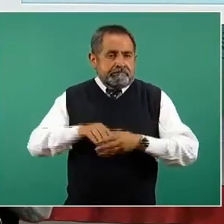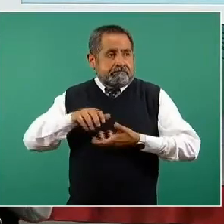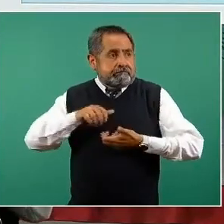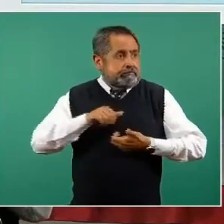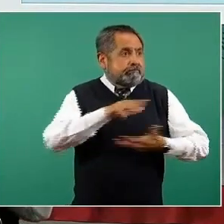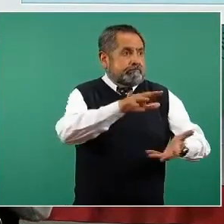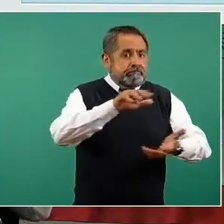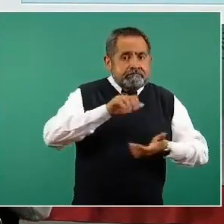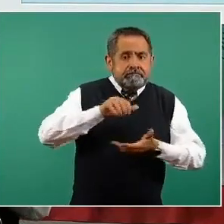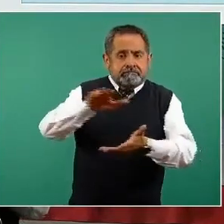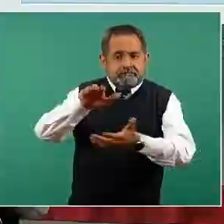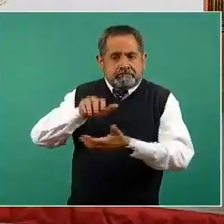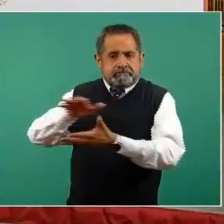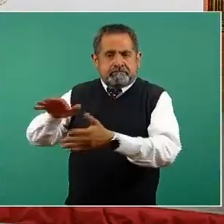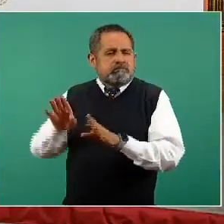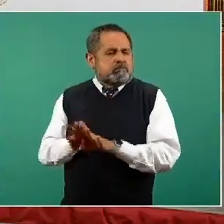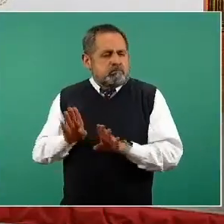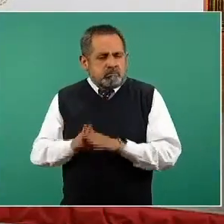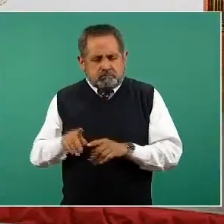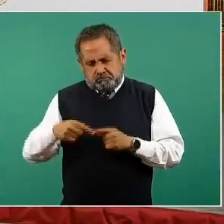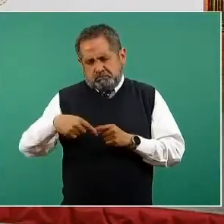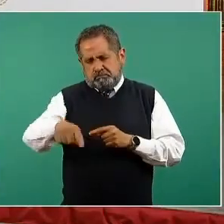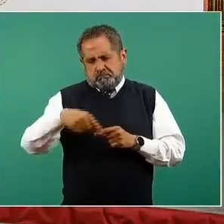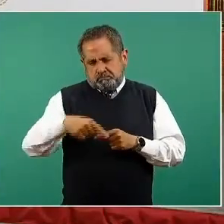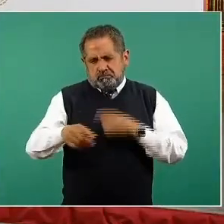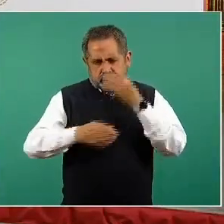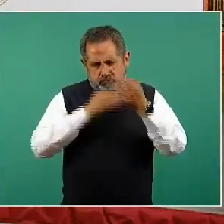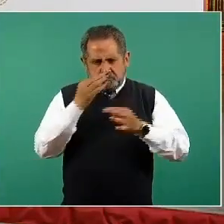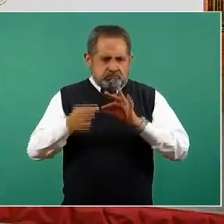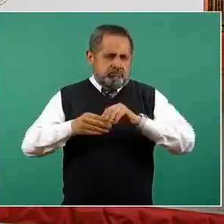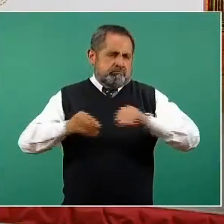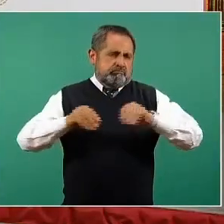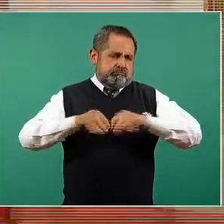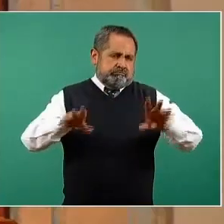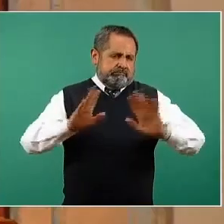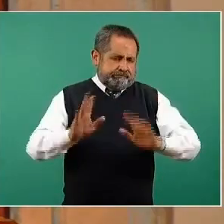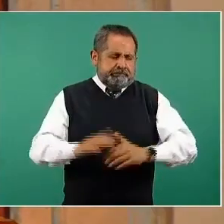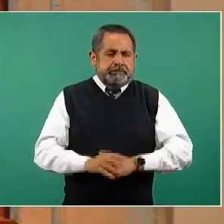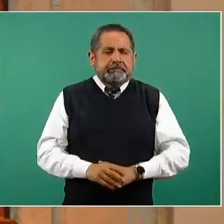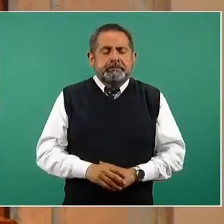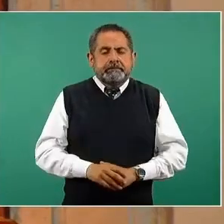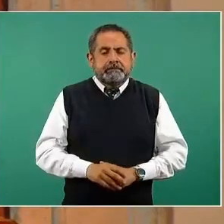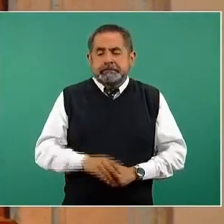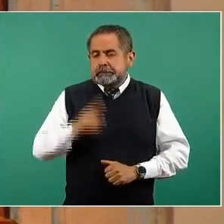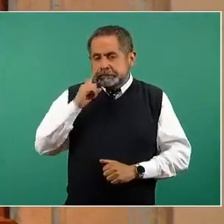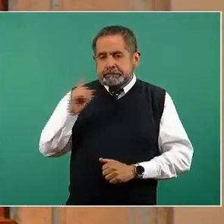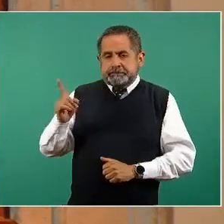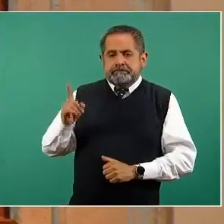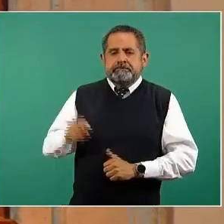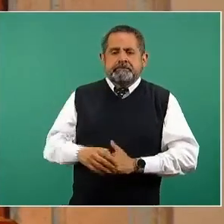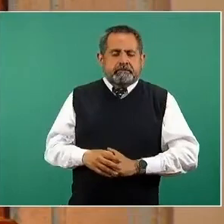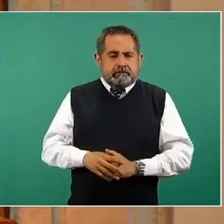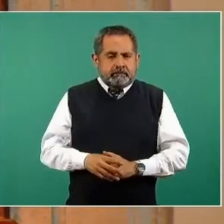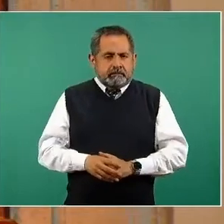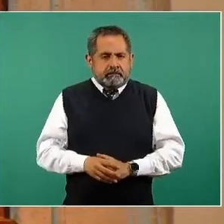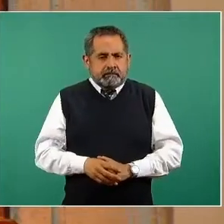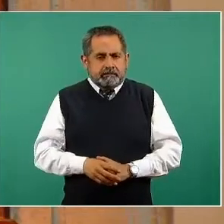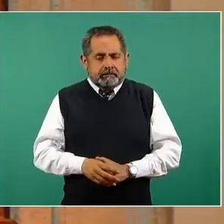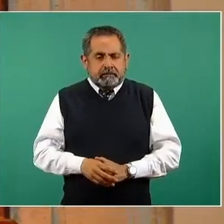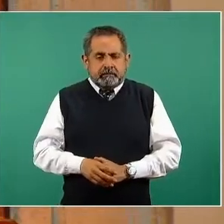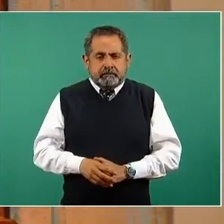nacional y en toda esta estrategia de vacunación en México. Si vemos la siguiente